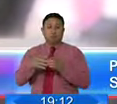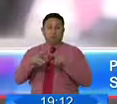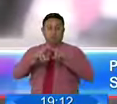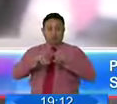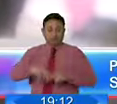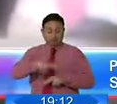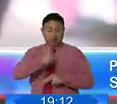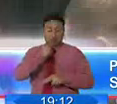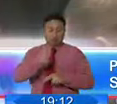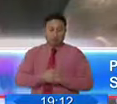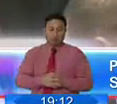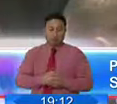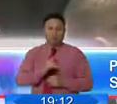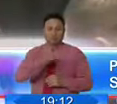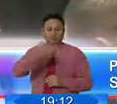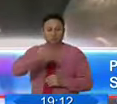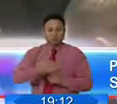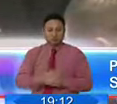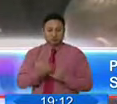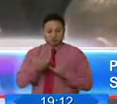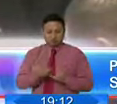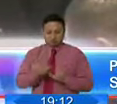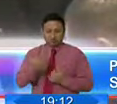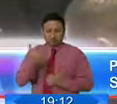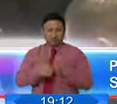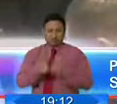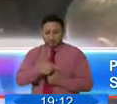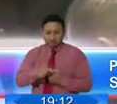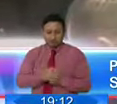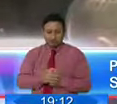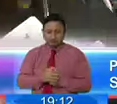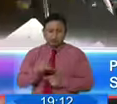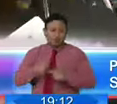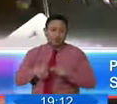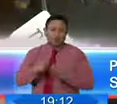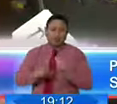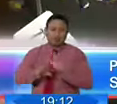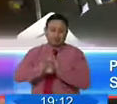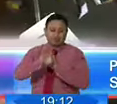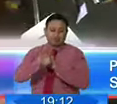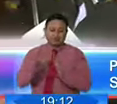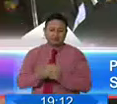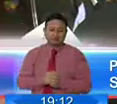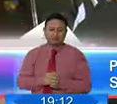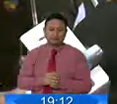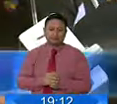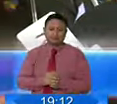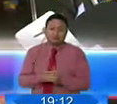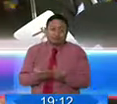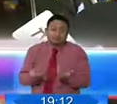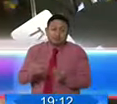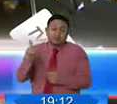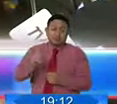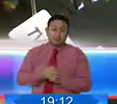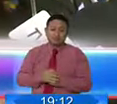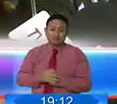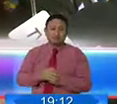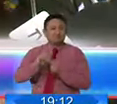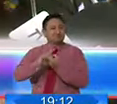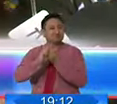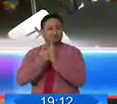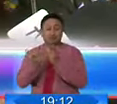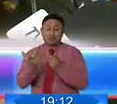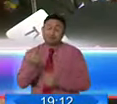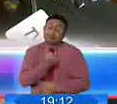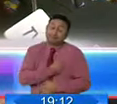José Carrión, que asegura que con esta situación no se puede trabajar. No se puede seguir trabajando así, yo creo que hay que reestructurar y